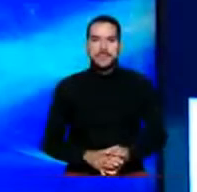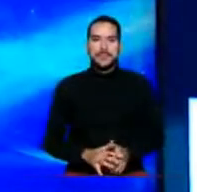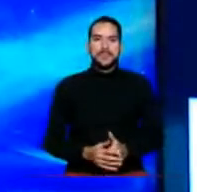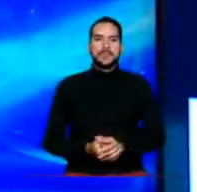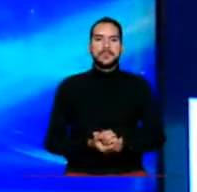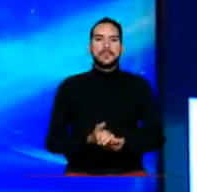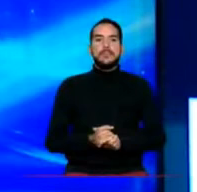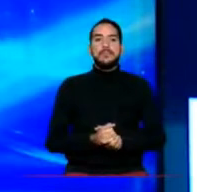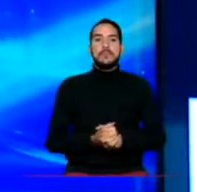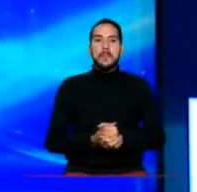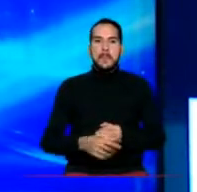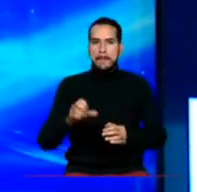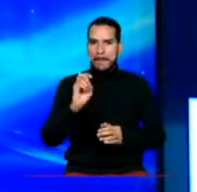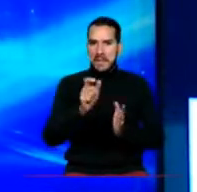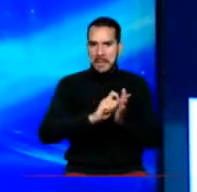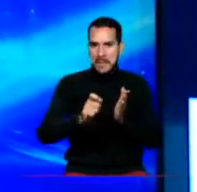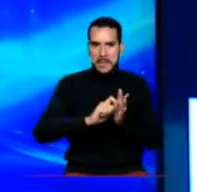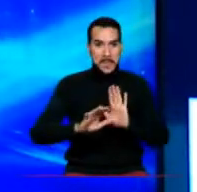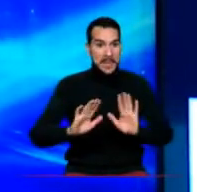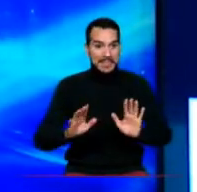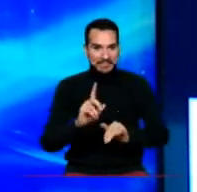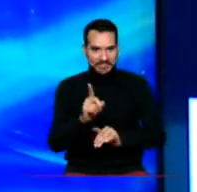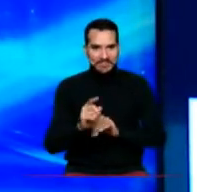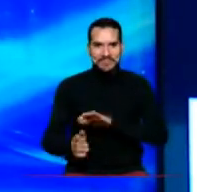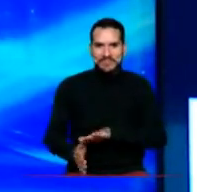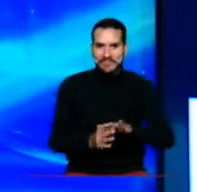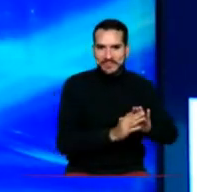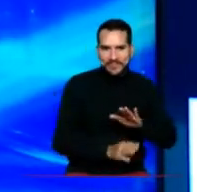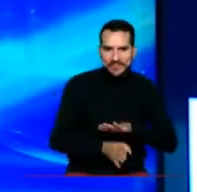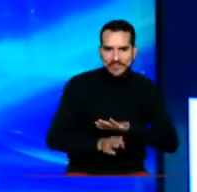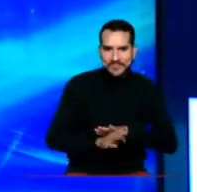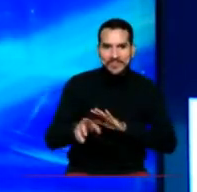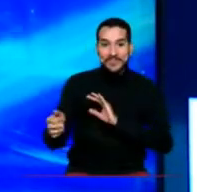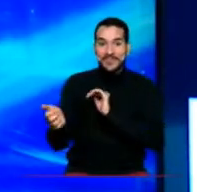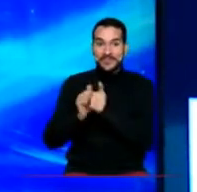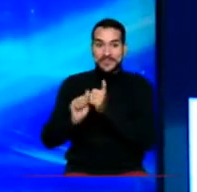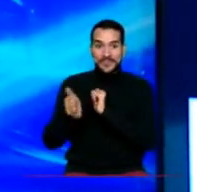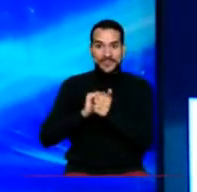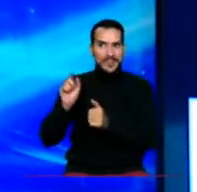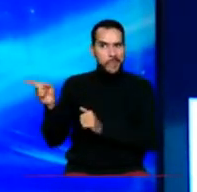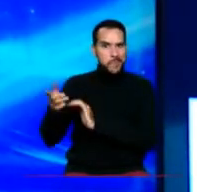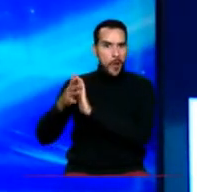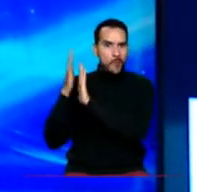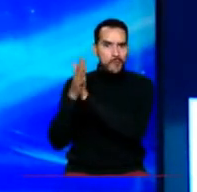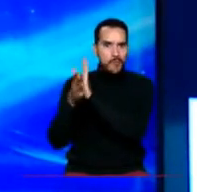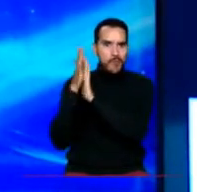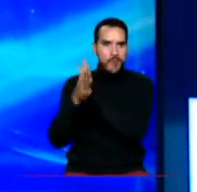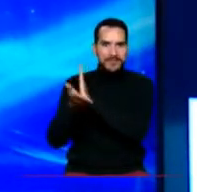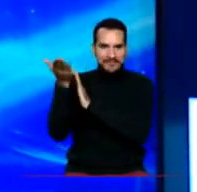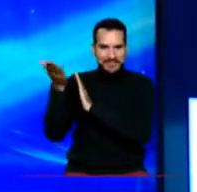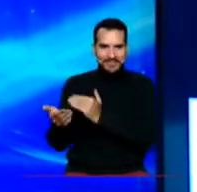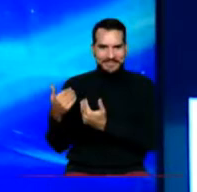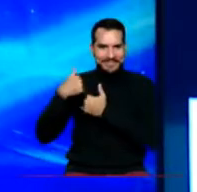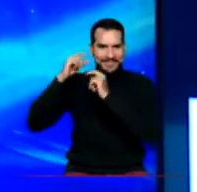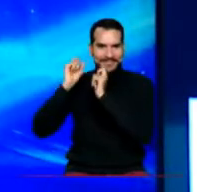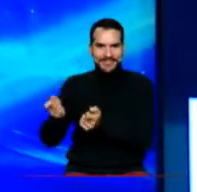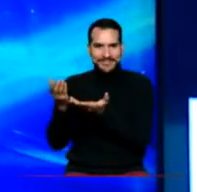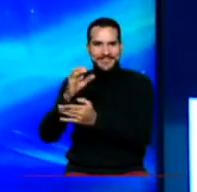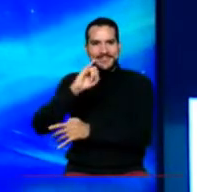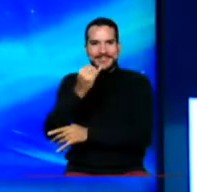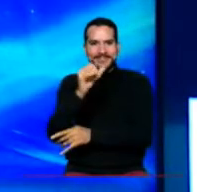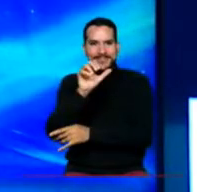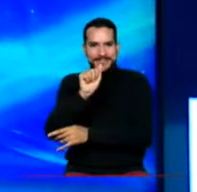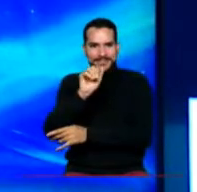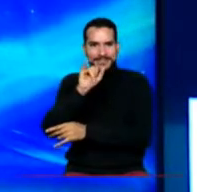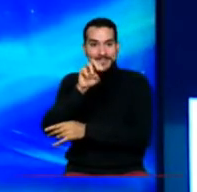Y después de tomar nota, llegó el momento de conocer la información deportiva. Ya está listo el hombre de los deportes 24/7, Jaime Orlando Dinas.